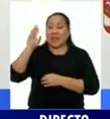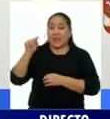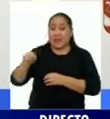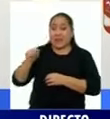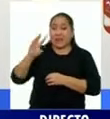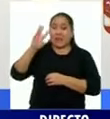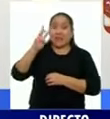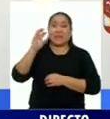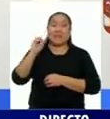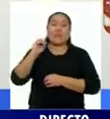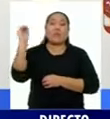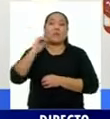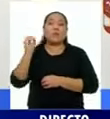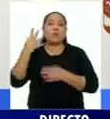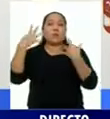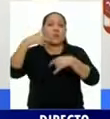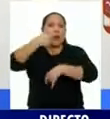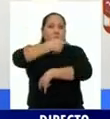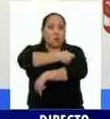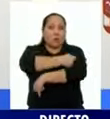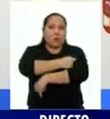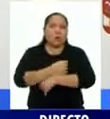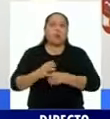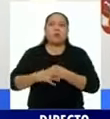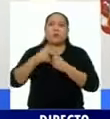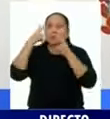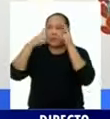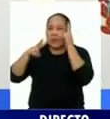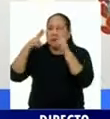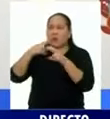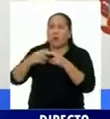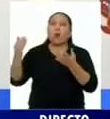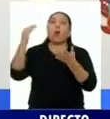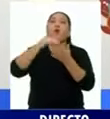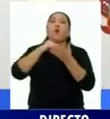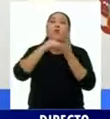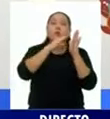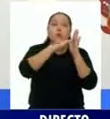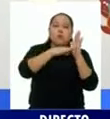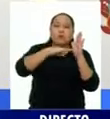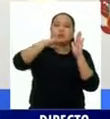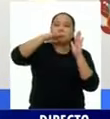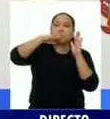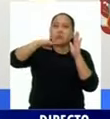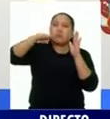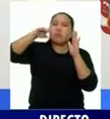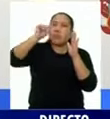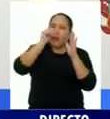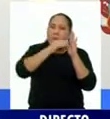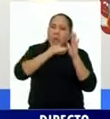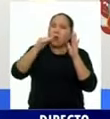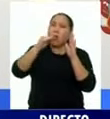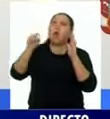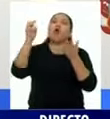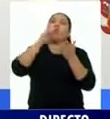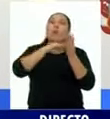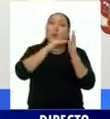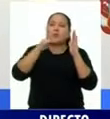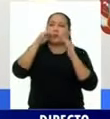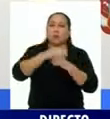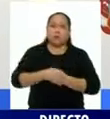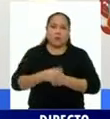la gente ya está vacunada, se está observando un rebote, pequeño, pero rebote. Entonces,